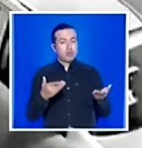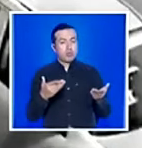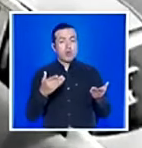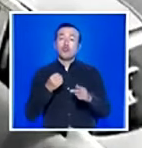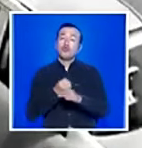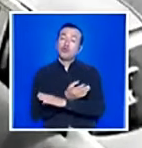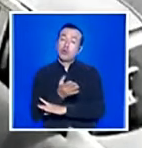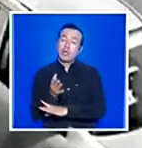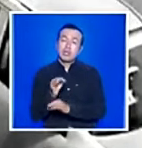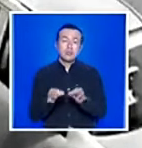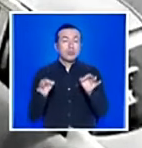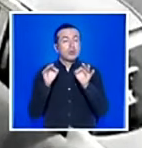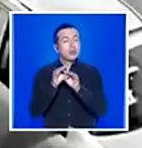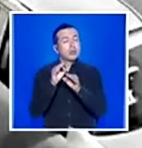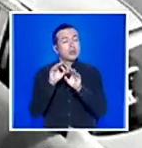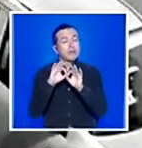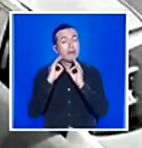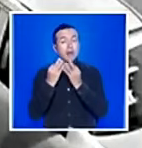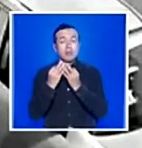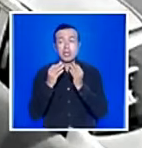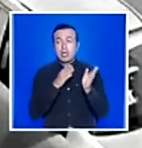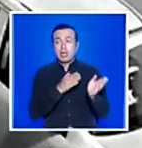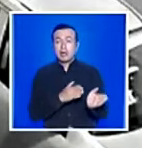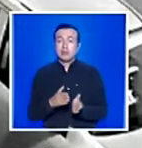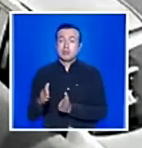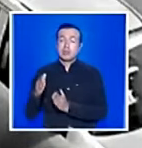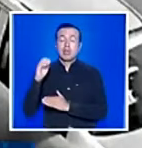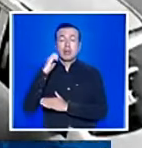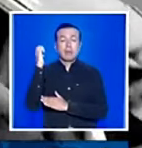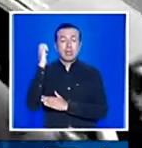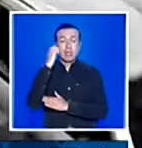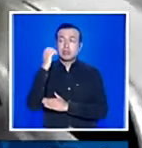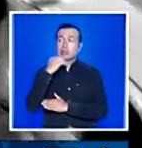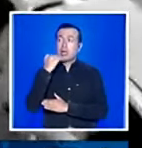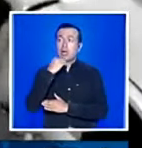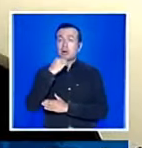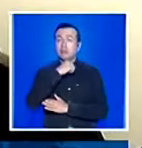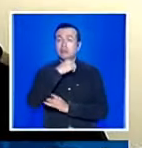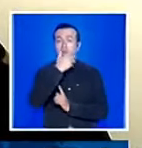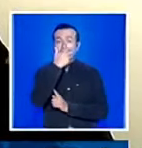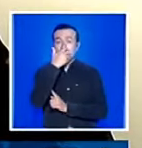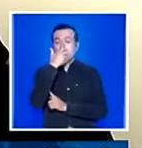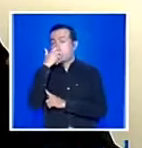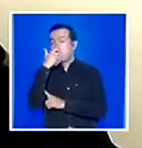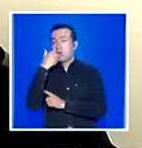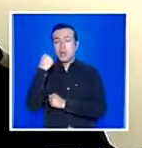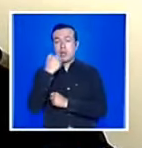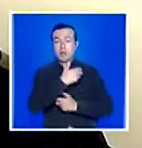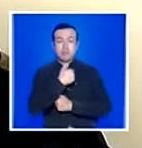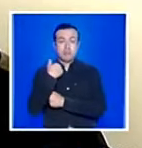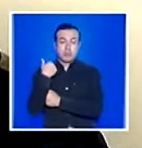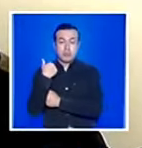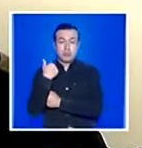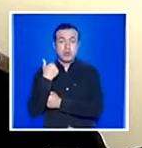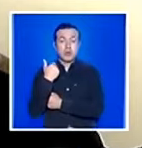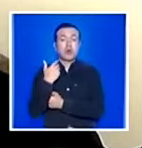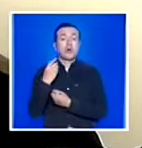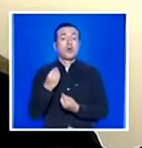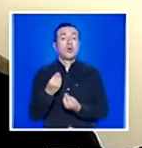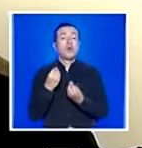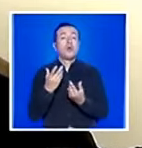plan de contingencia familiar que incluya protocolos a seguir en caso de un secuestro. Un secuestro express se puede